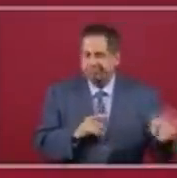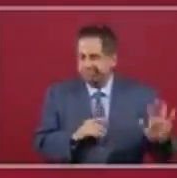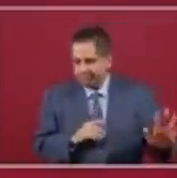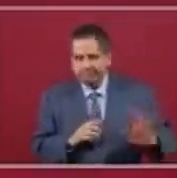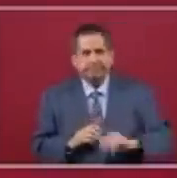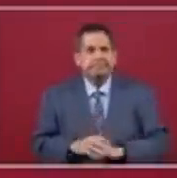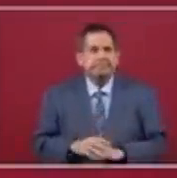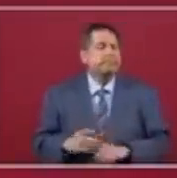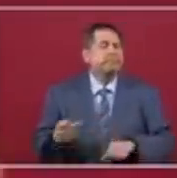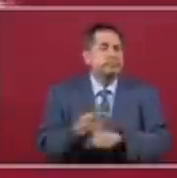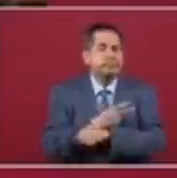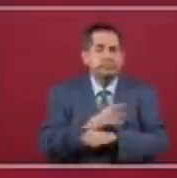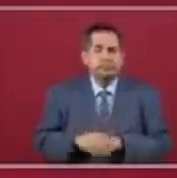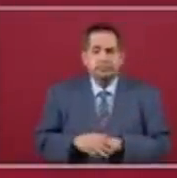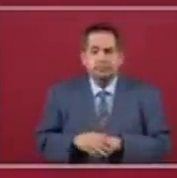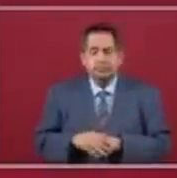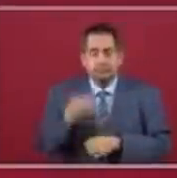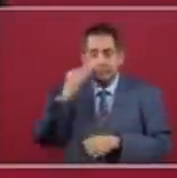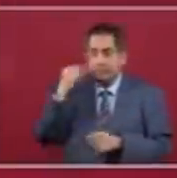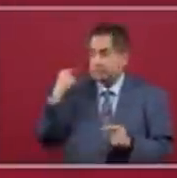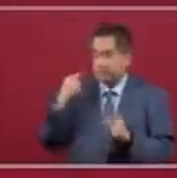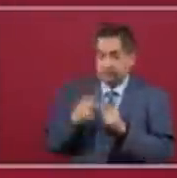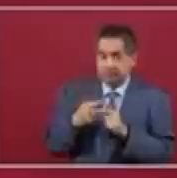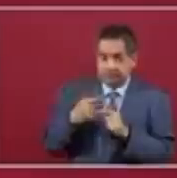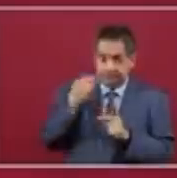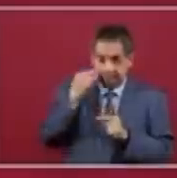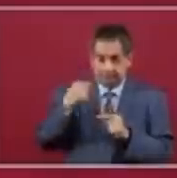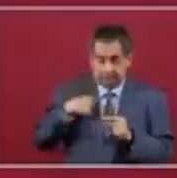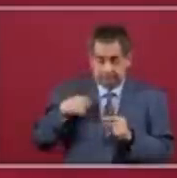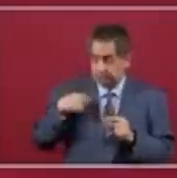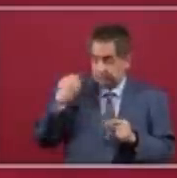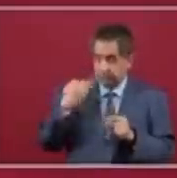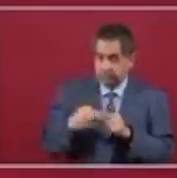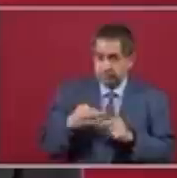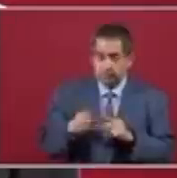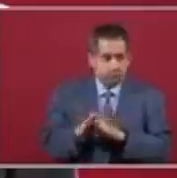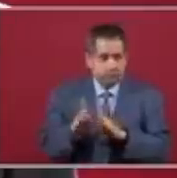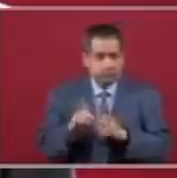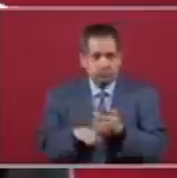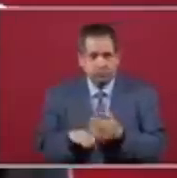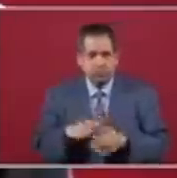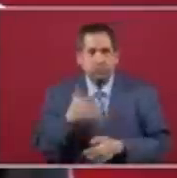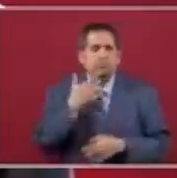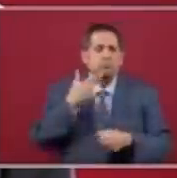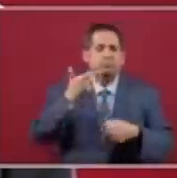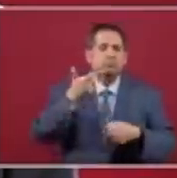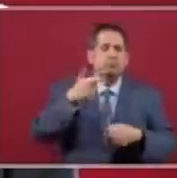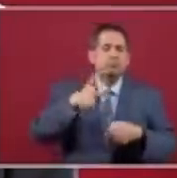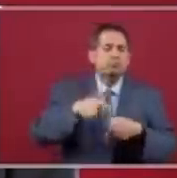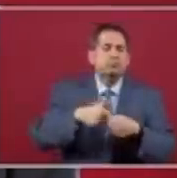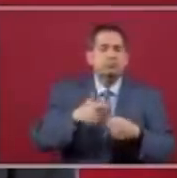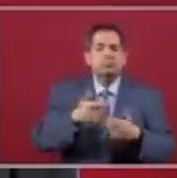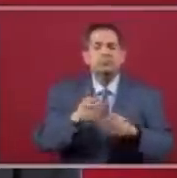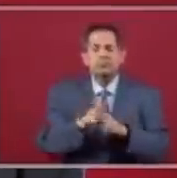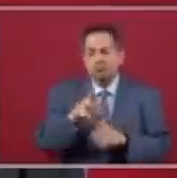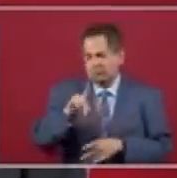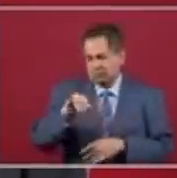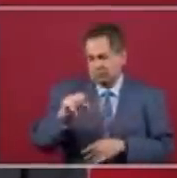¿Qué ha pasado en el tiempo que llevamos con el precio de las gasolinas y del